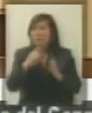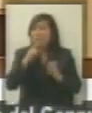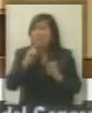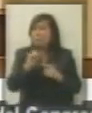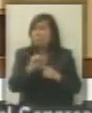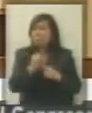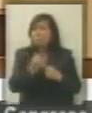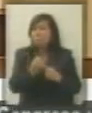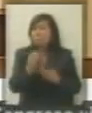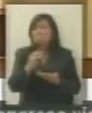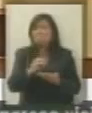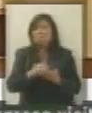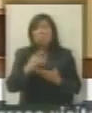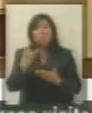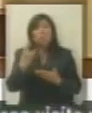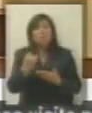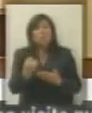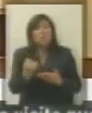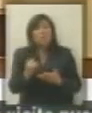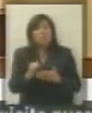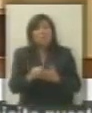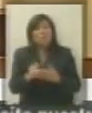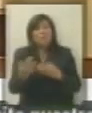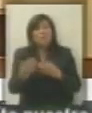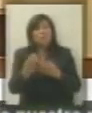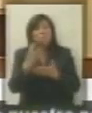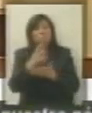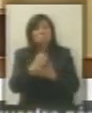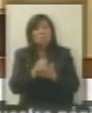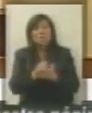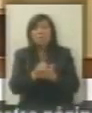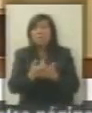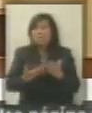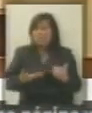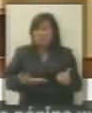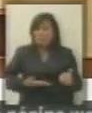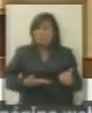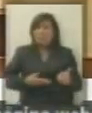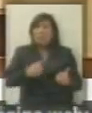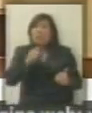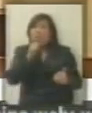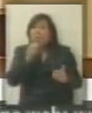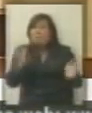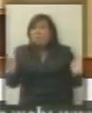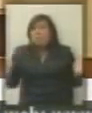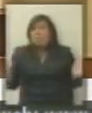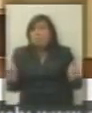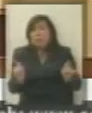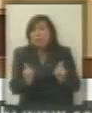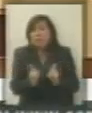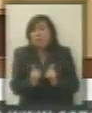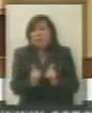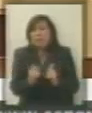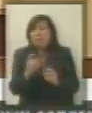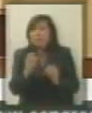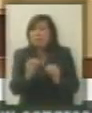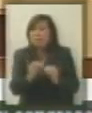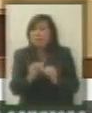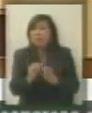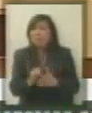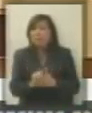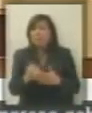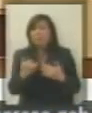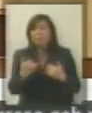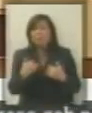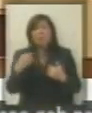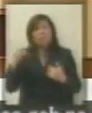sociales más urgentes relacionadas con la reducción del hambre y la desnutrición, el acceso a los servicios de agua y saneamiento,